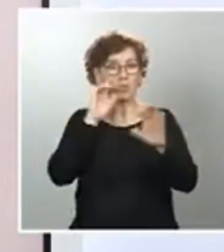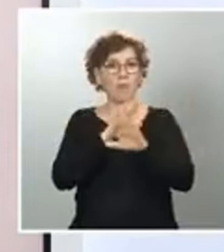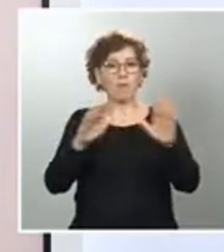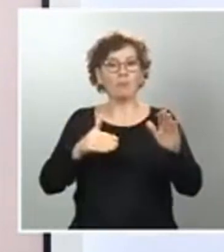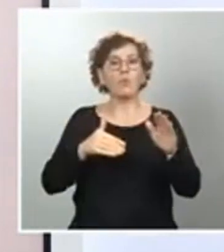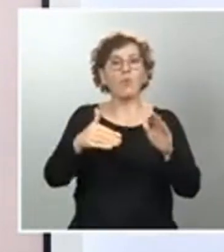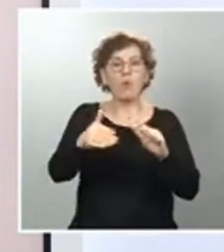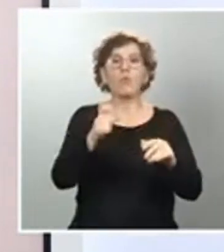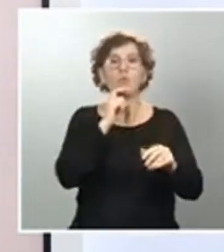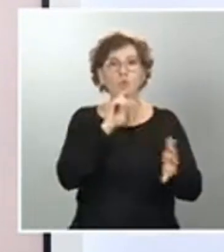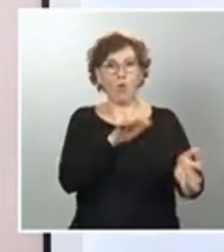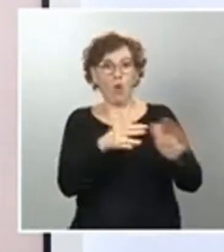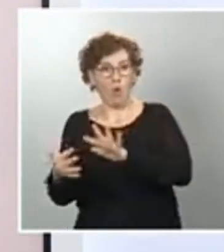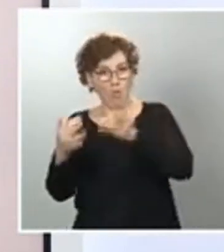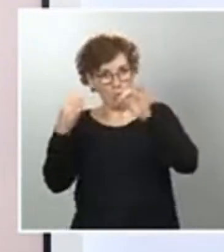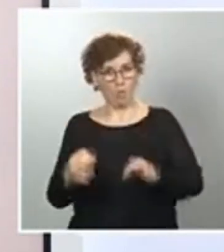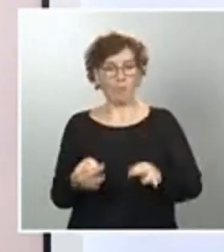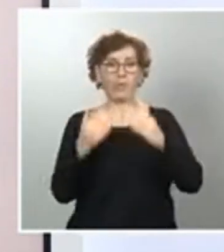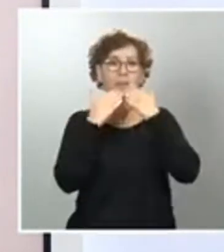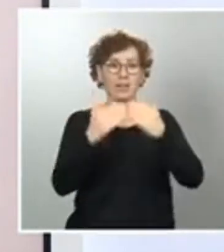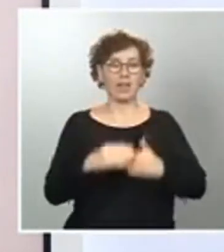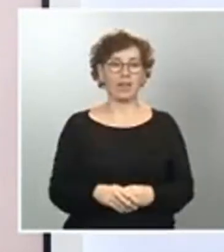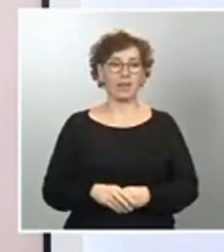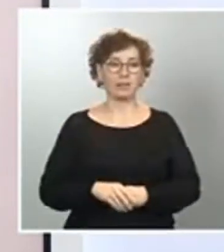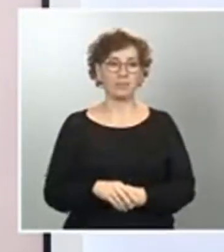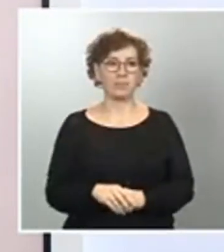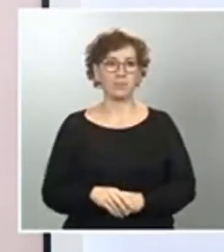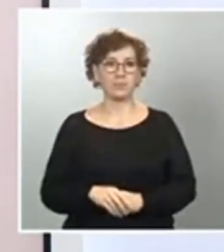Muchas gracias. Bueno, se lo agradezco, Mario, las preguntas.